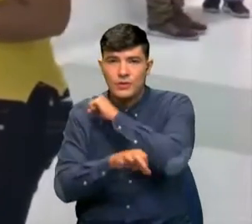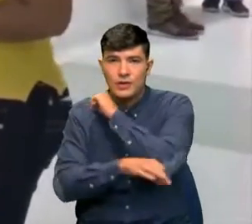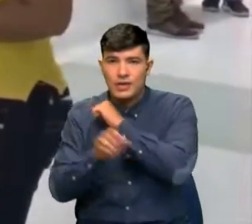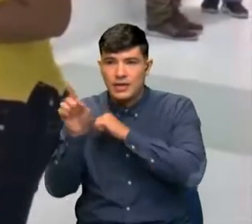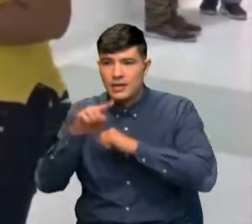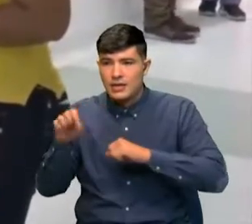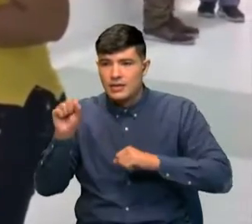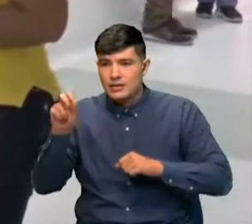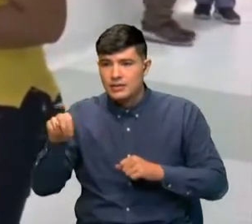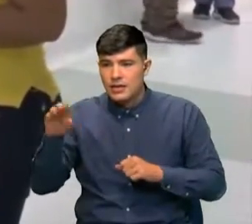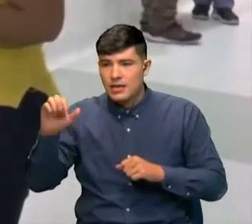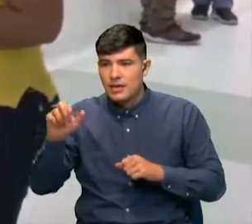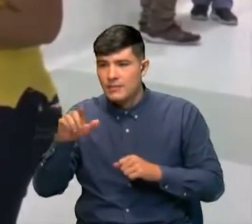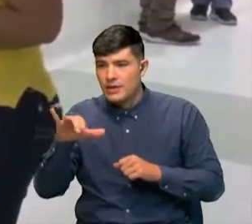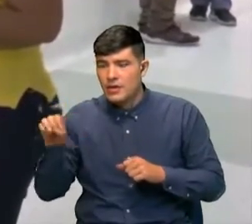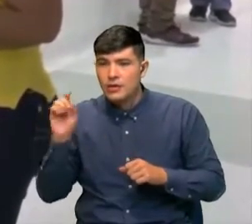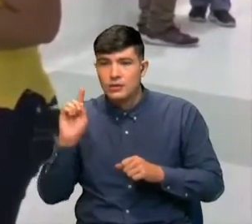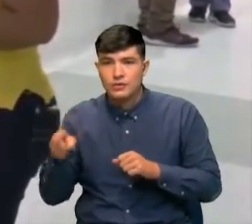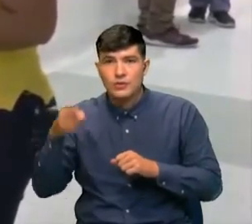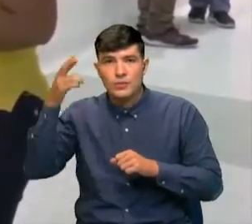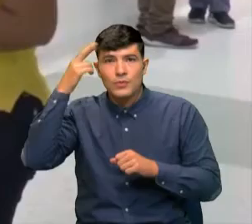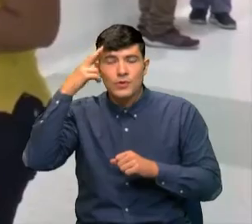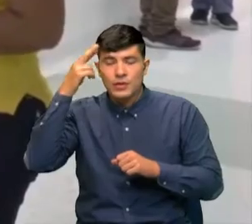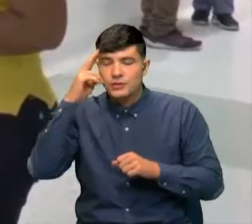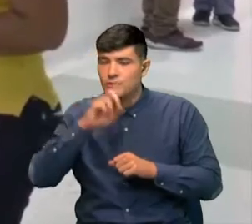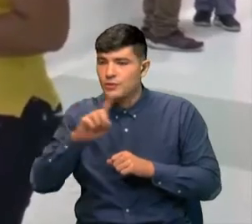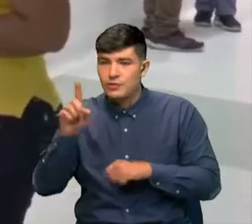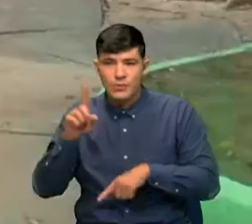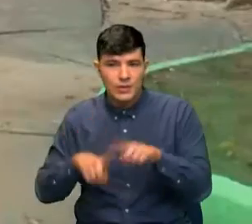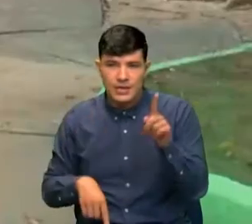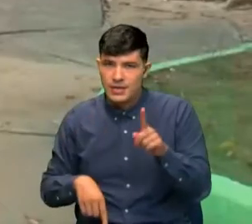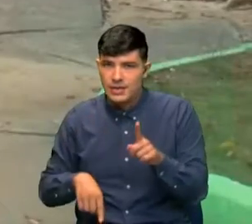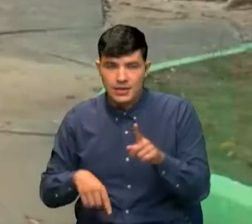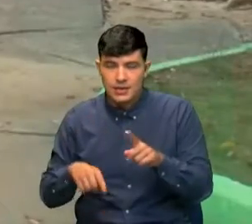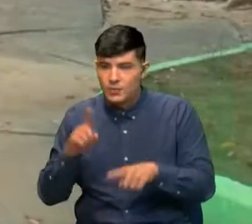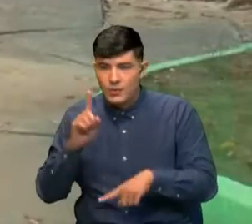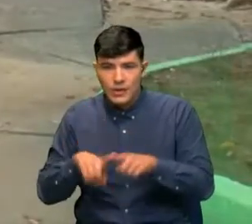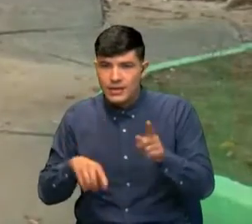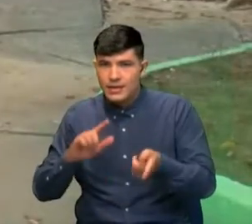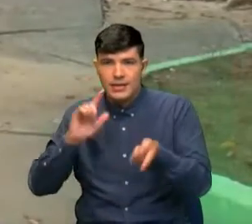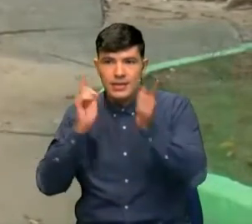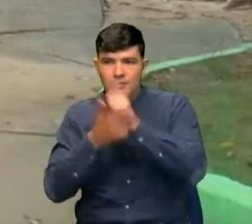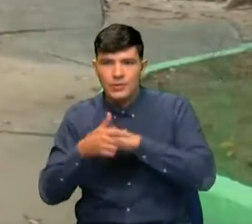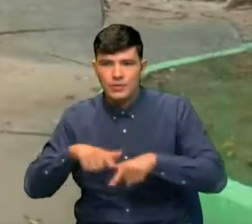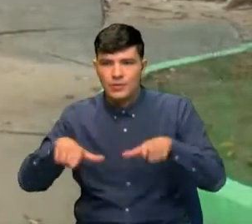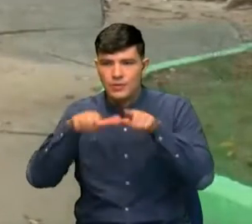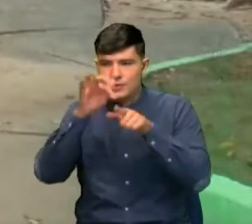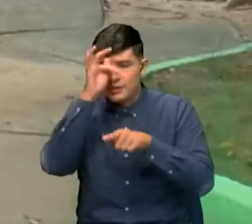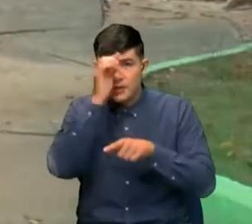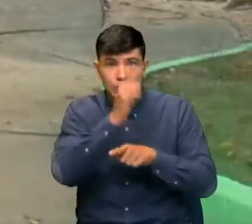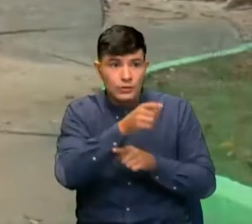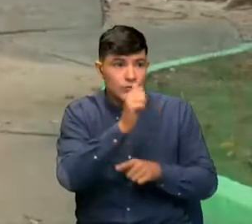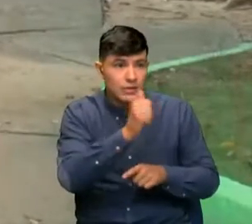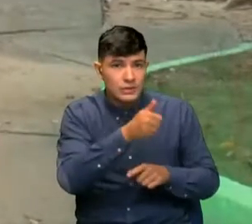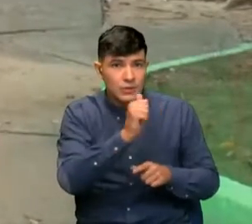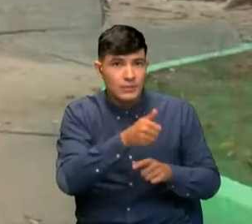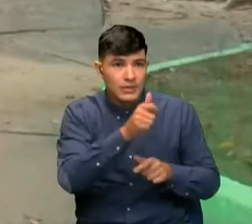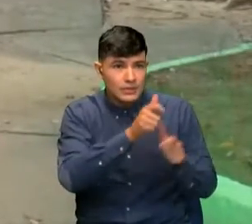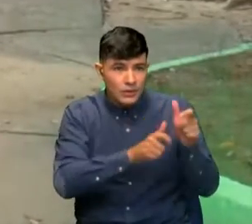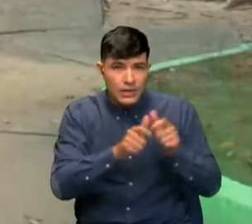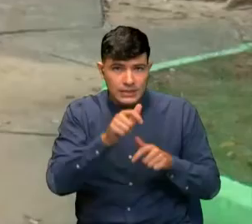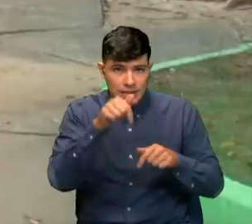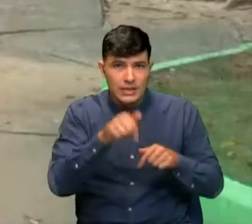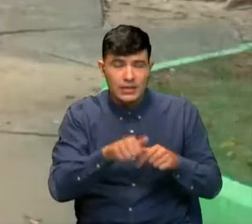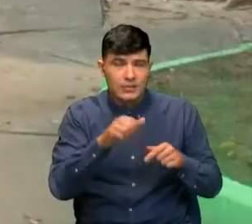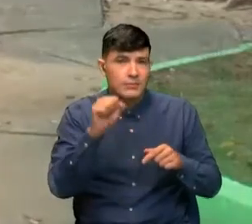colapsado y por ello no se ha logrado el traslado y son los mismos galenos que piden a las ips es que